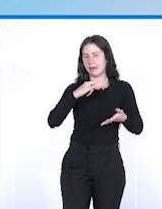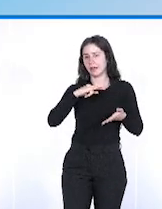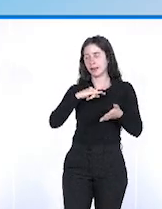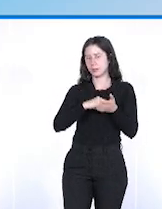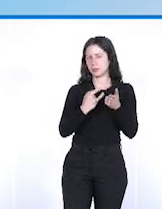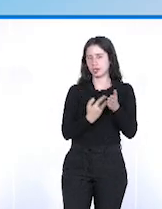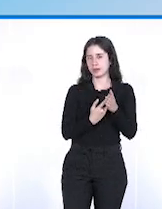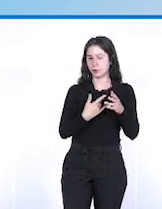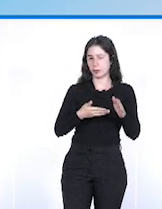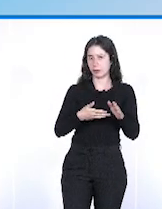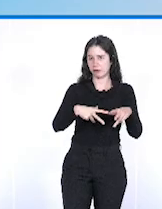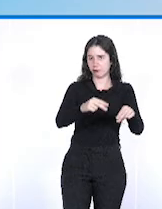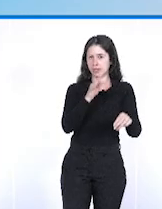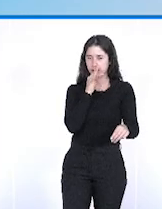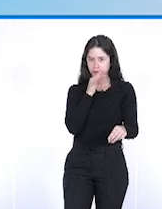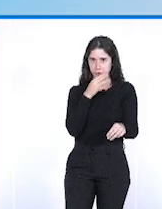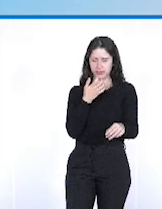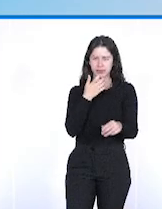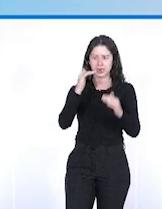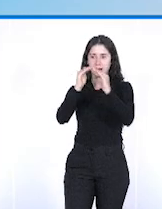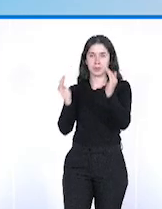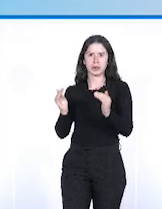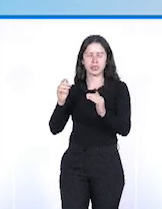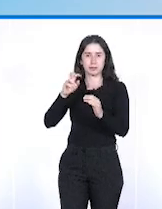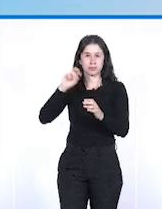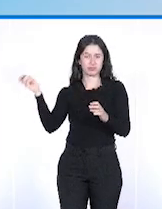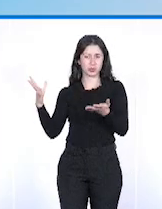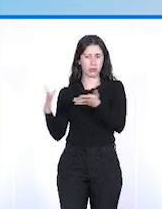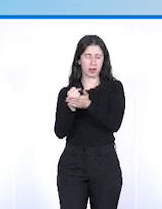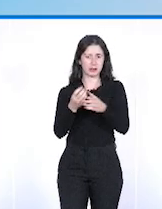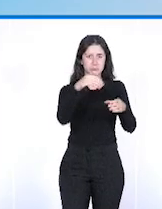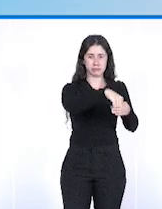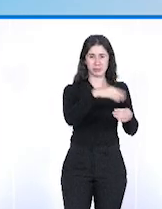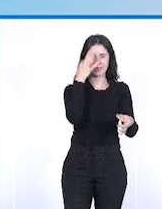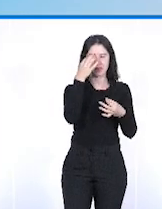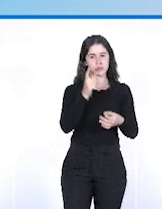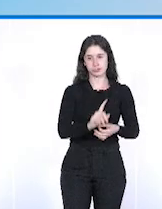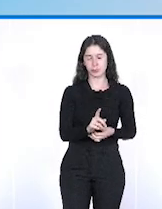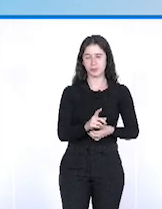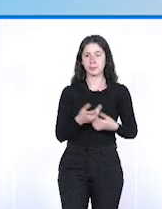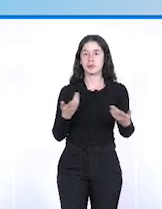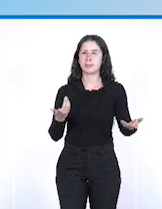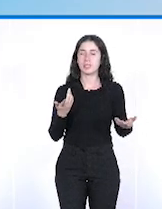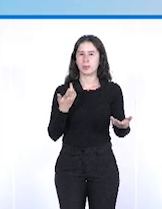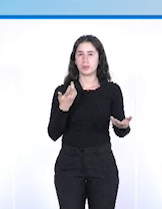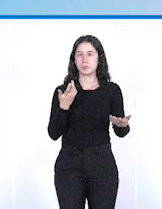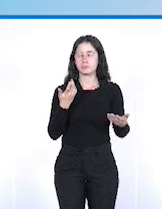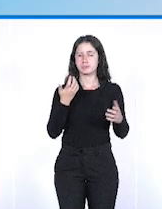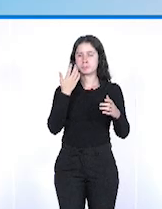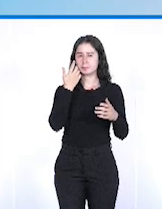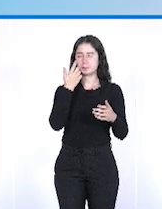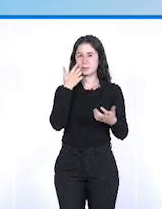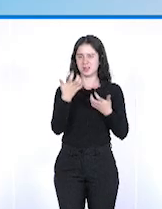o sea que no todas las viviendas están incluidas en estos datos pero vemos que la tendencia eh es bastante